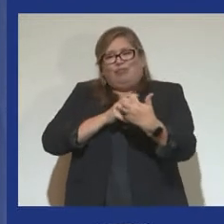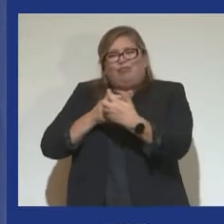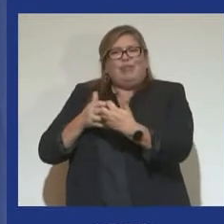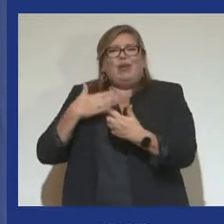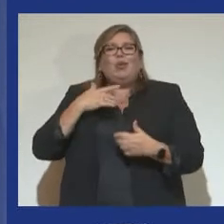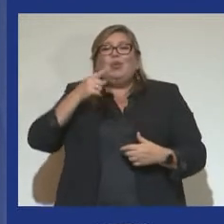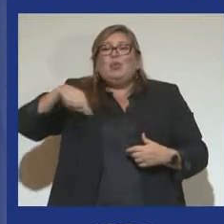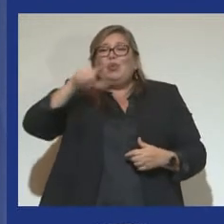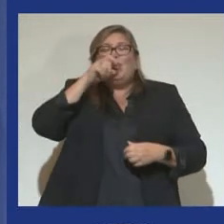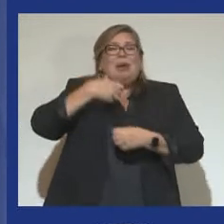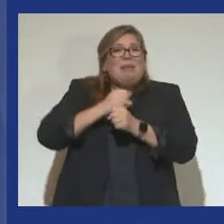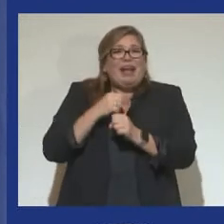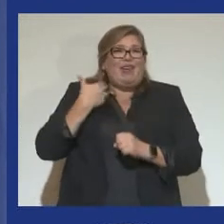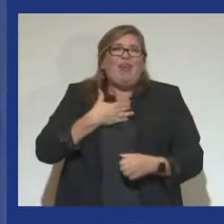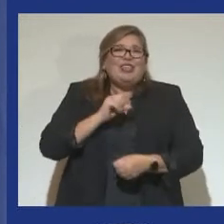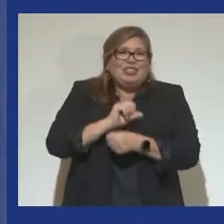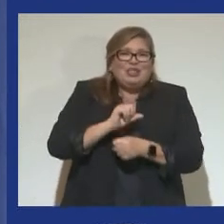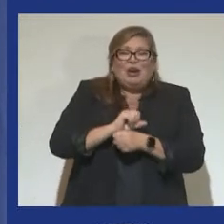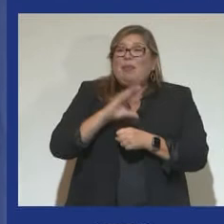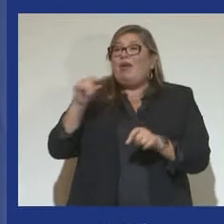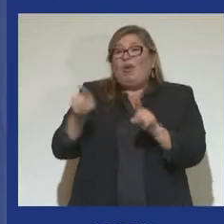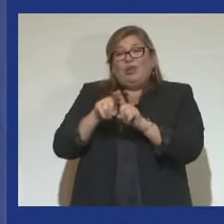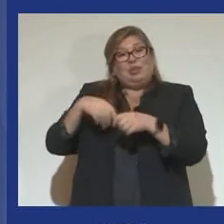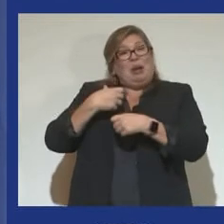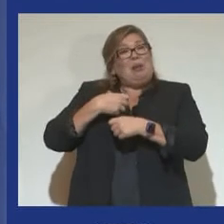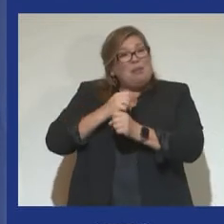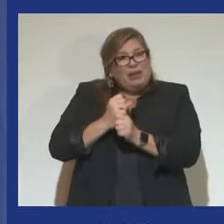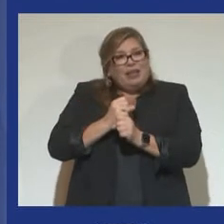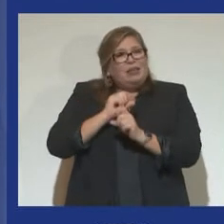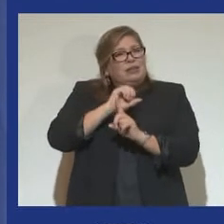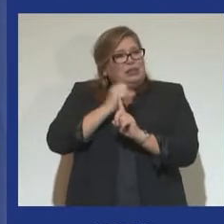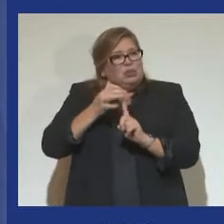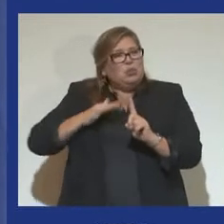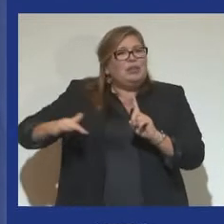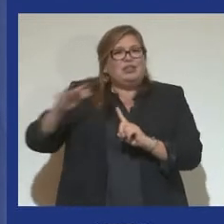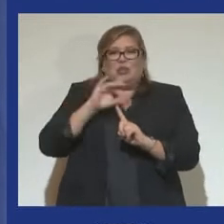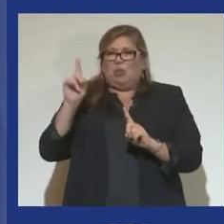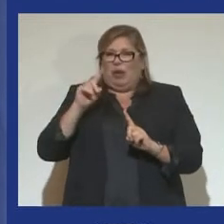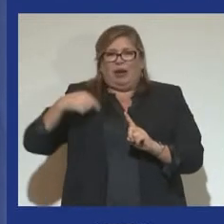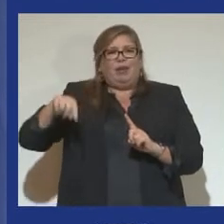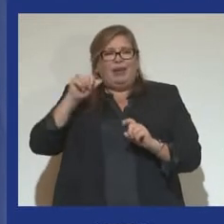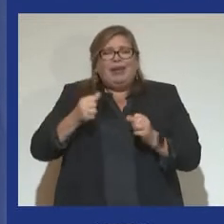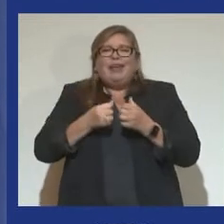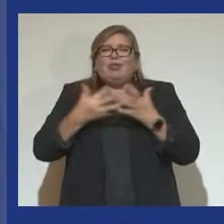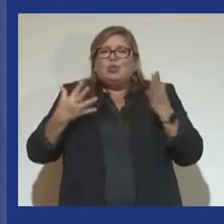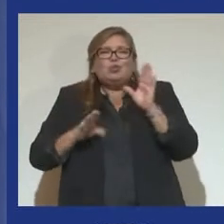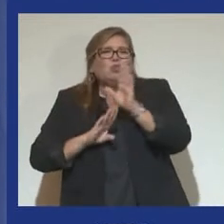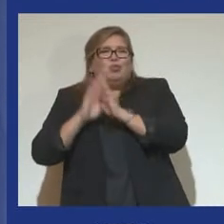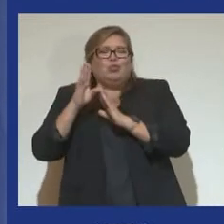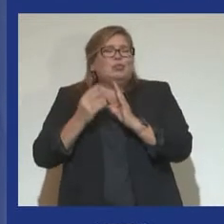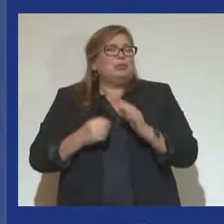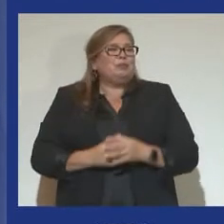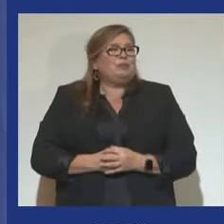facilitar la creación de impuestos y crear condiciones donde ellos pueden florecer y crecer